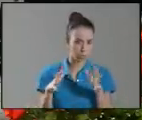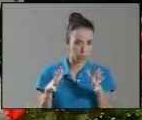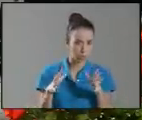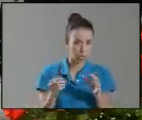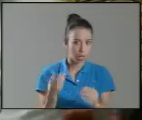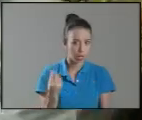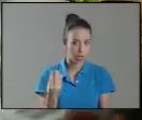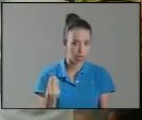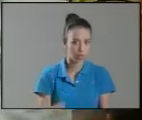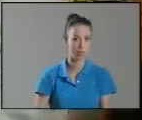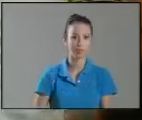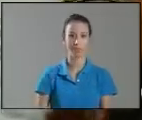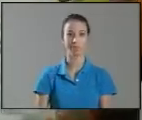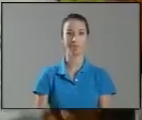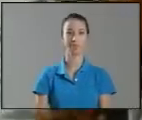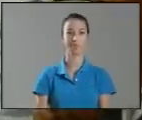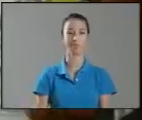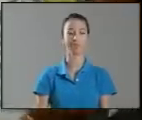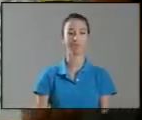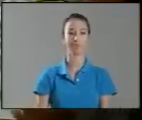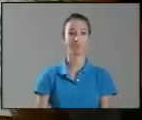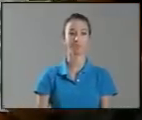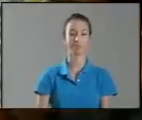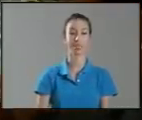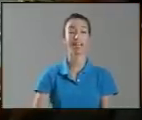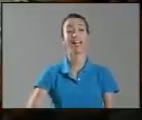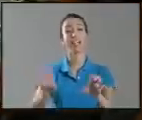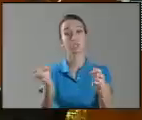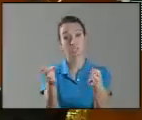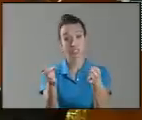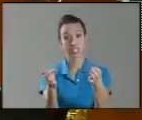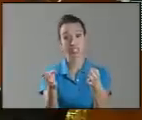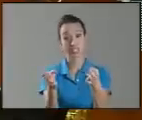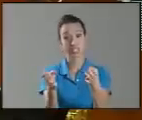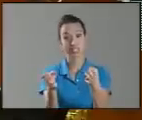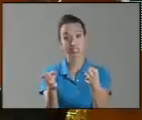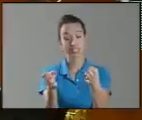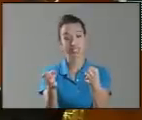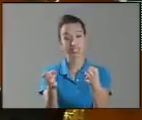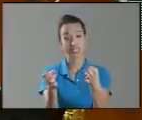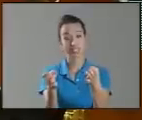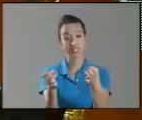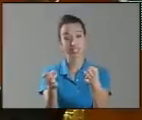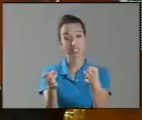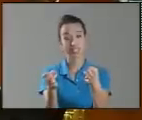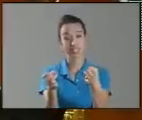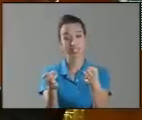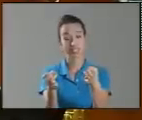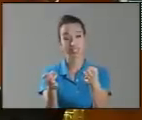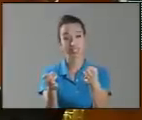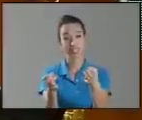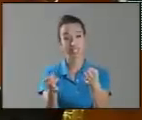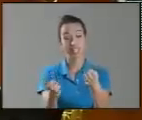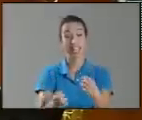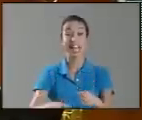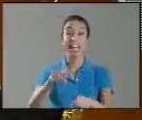¡Ay, ay, ay, hermano! Denle un aplauso al rey, hombre, no se me ponga así todo asustado.